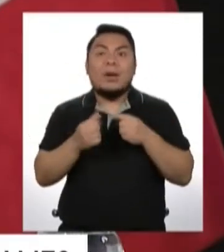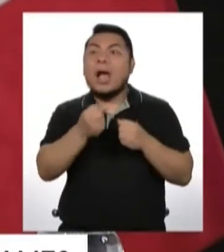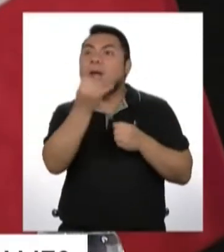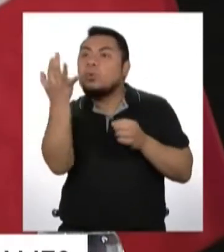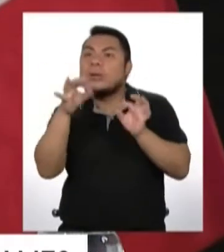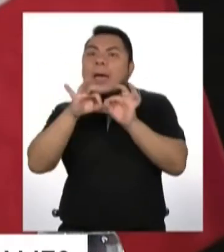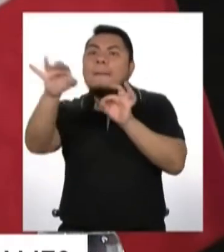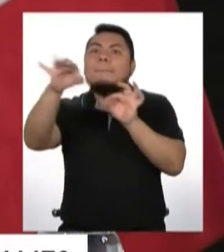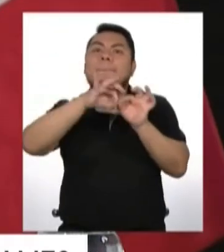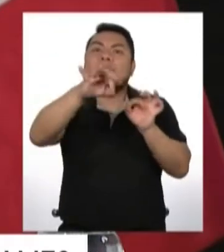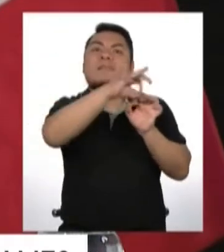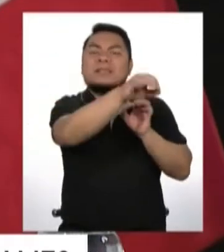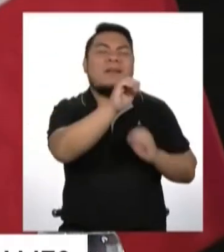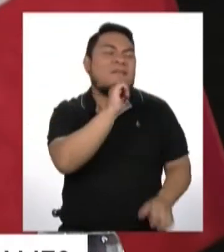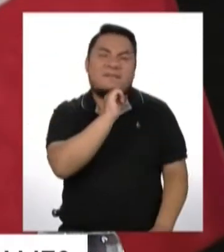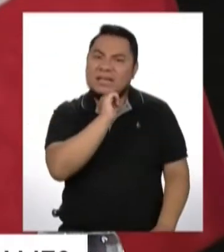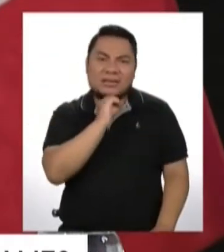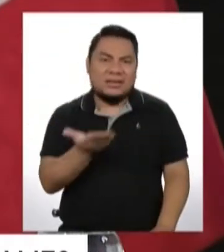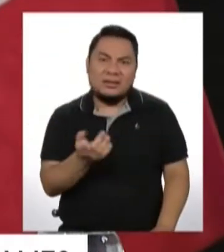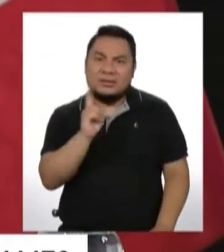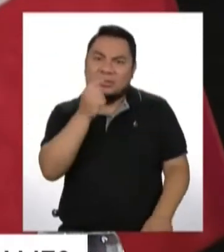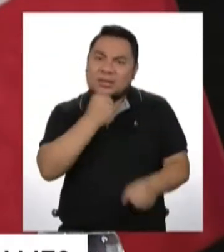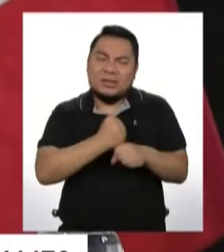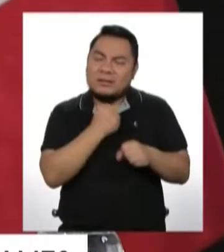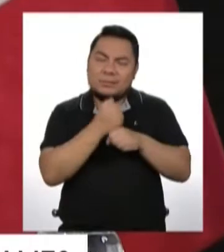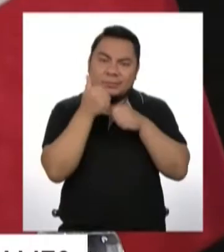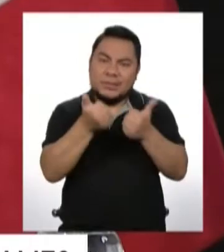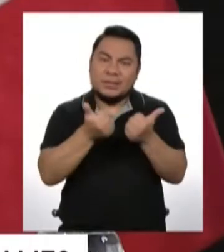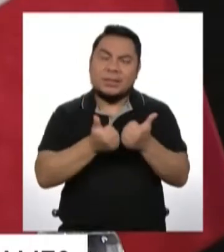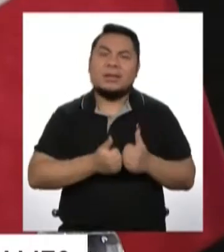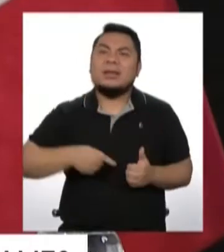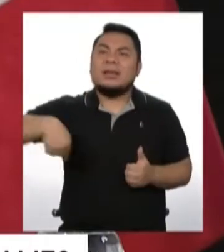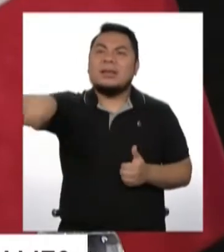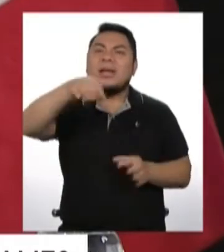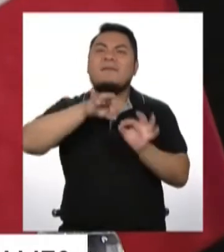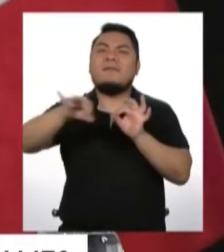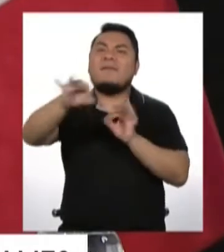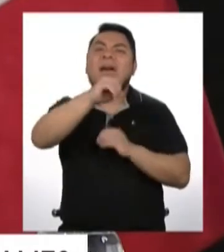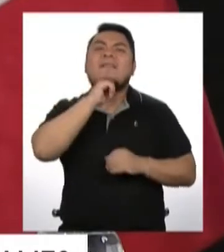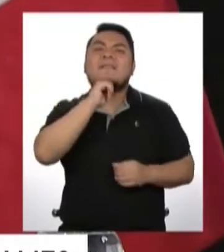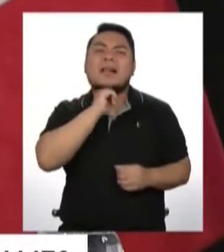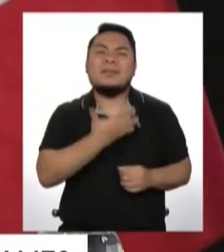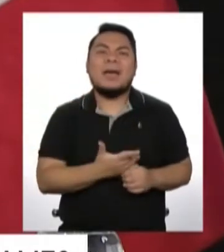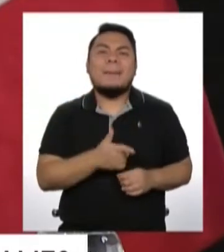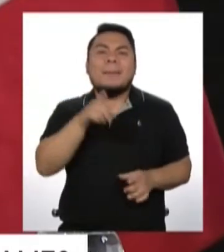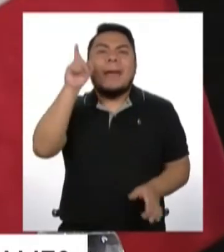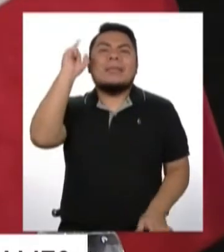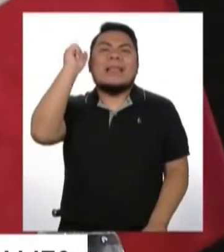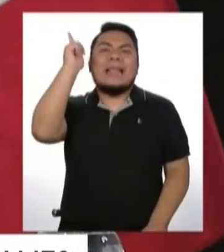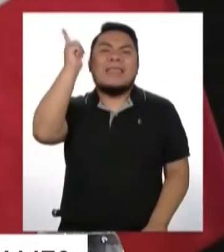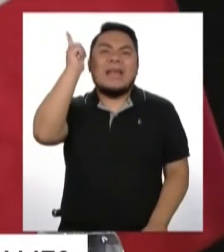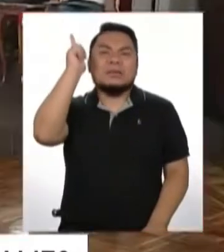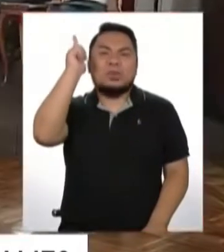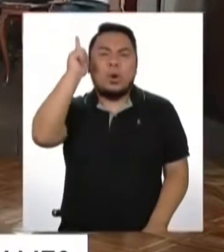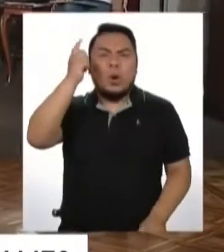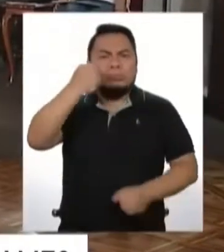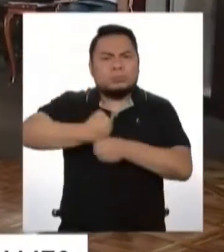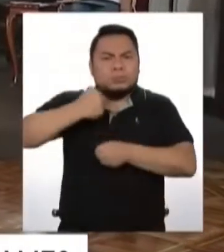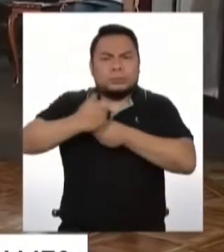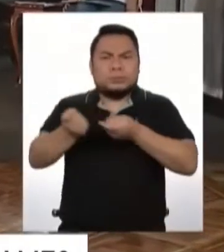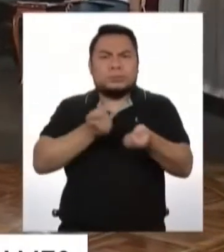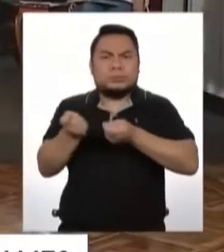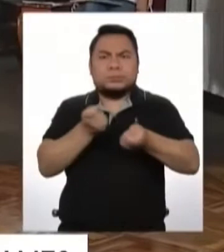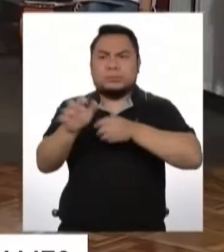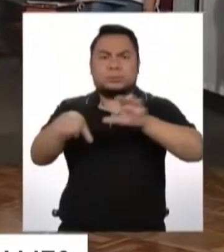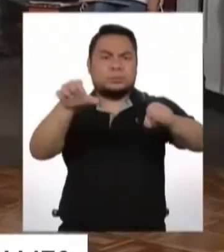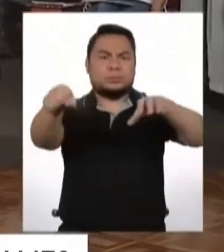adecuada. Que en algunas regiones falta un liderazgo regional claro, definido, para poder